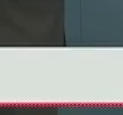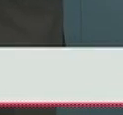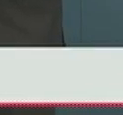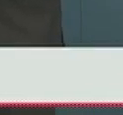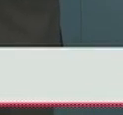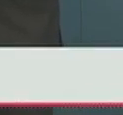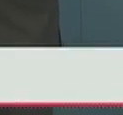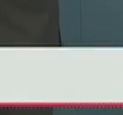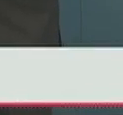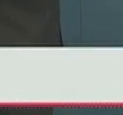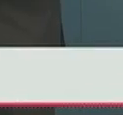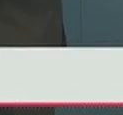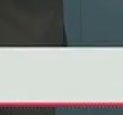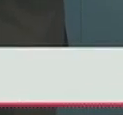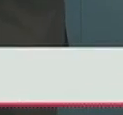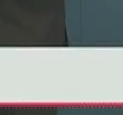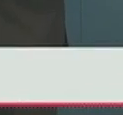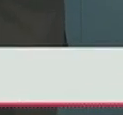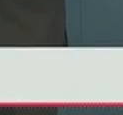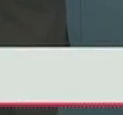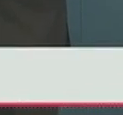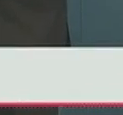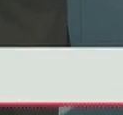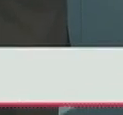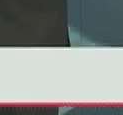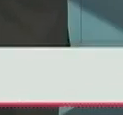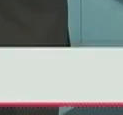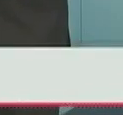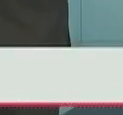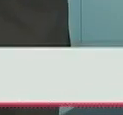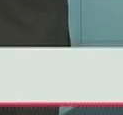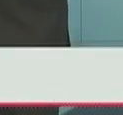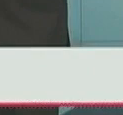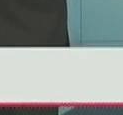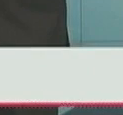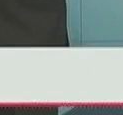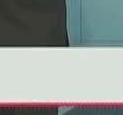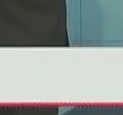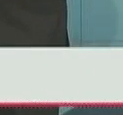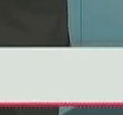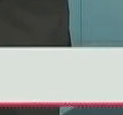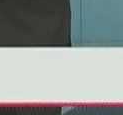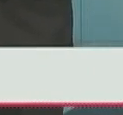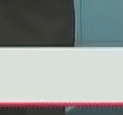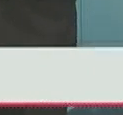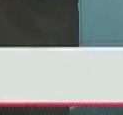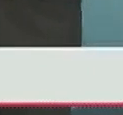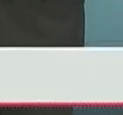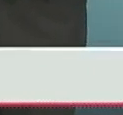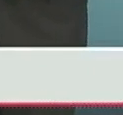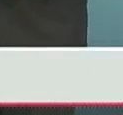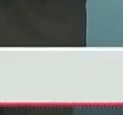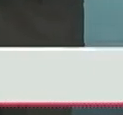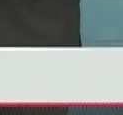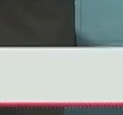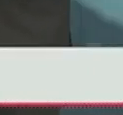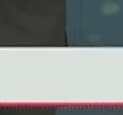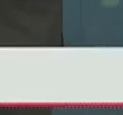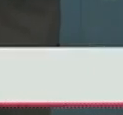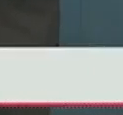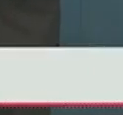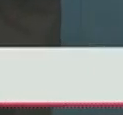9:42 minutos. Ahora vamos al Teatro Bolívar, donde ofrecen declaraciones, sede del Comando de Campaña Zamora 200. Allí está Carlos Arellán.